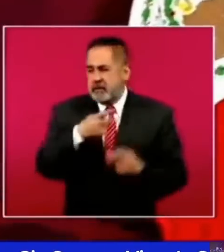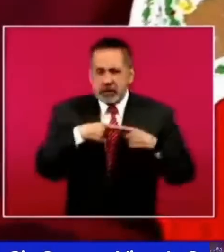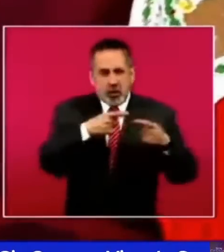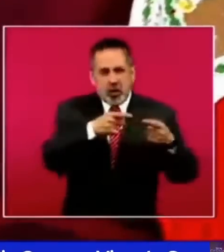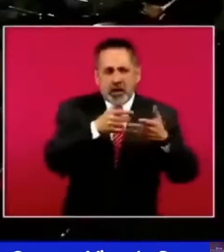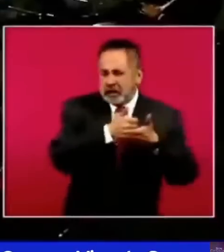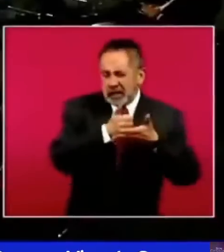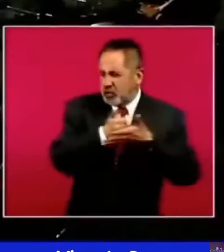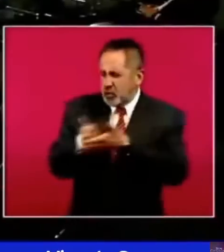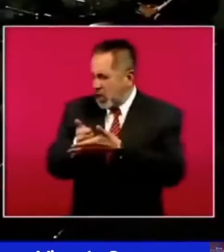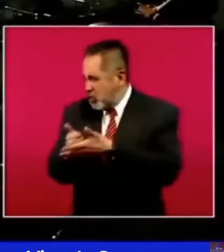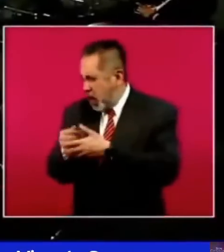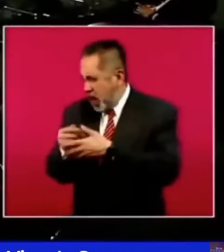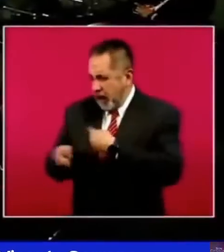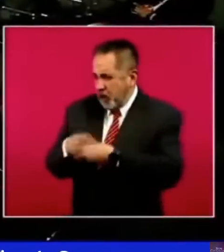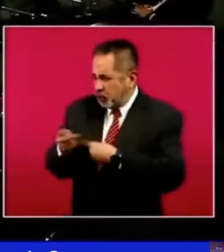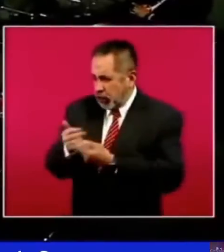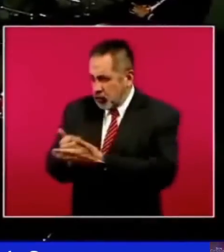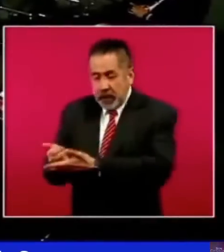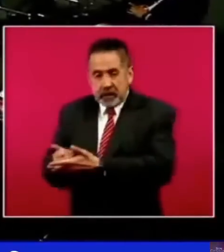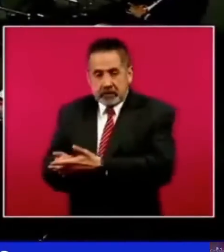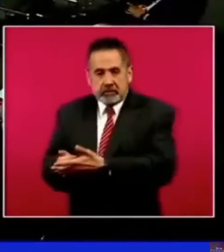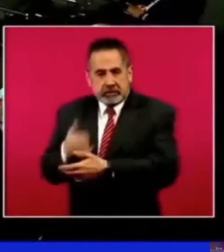personal y